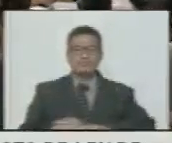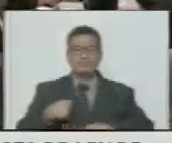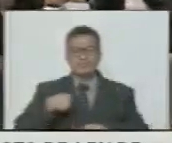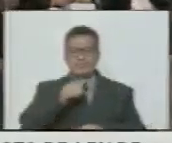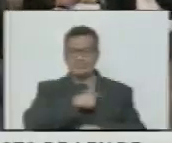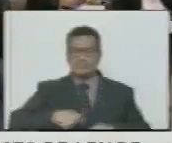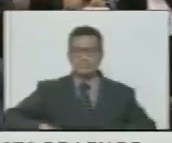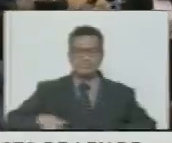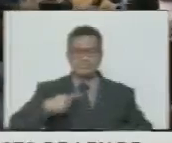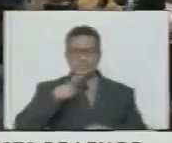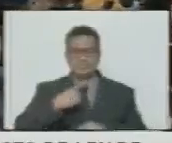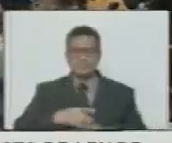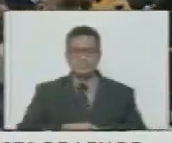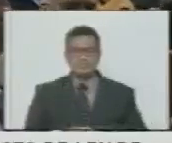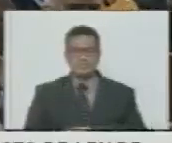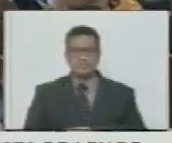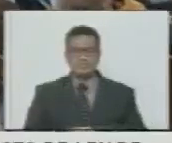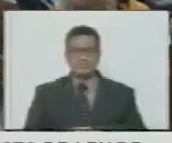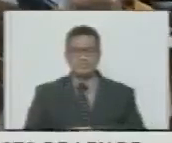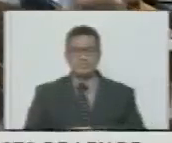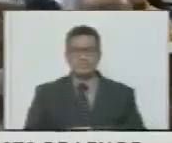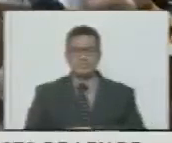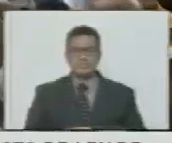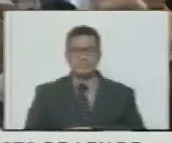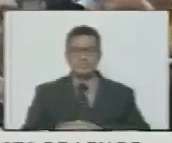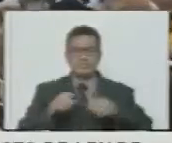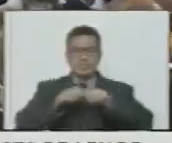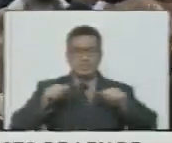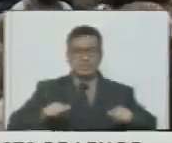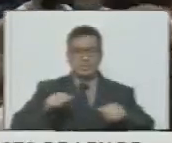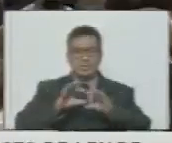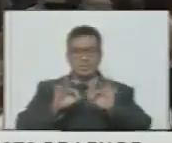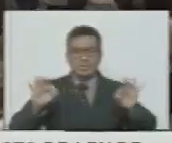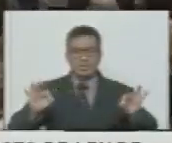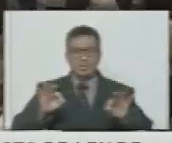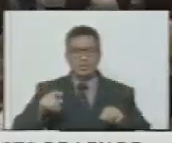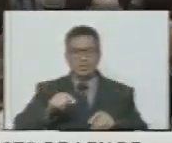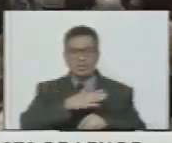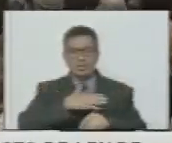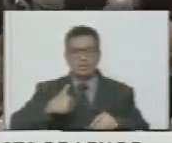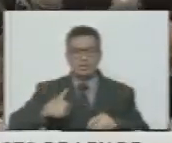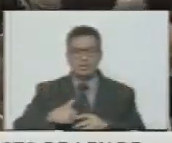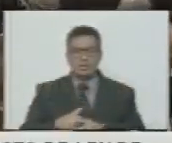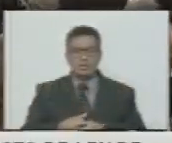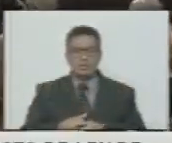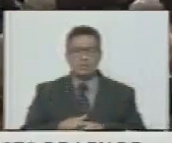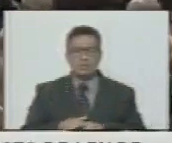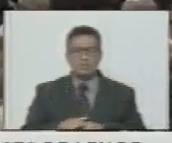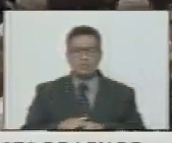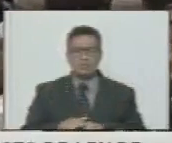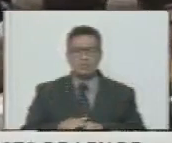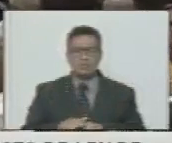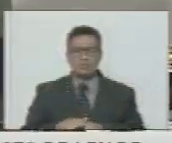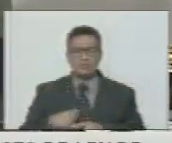Bueno, presidente, le damos la algo de semántica para separar, pero lo que se quiere es...